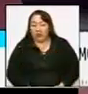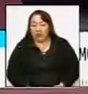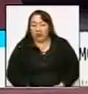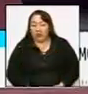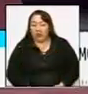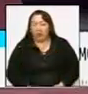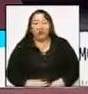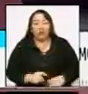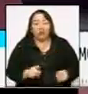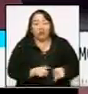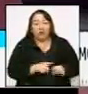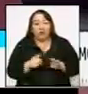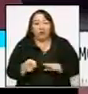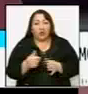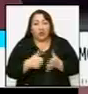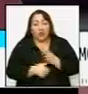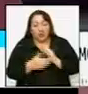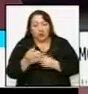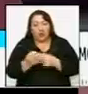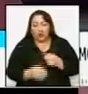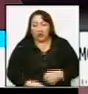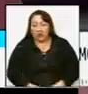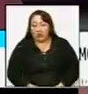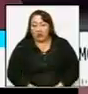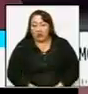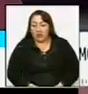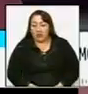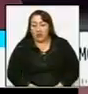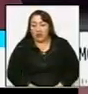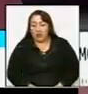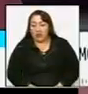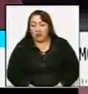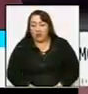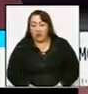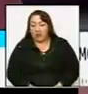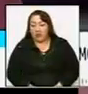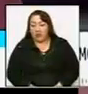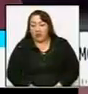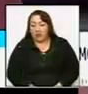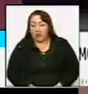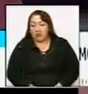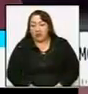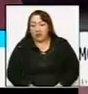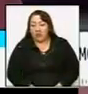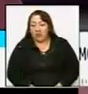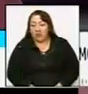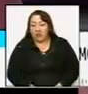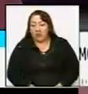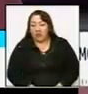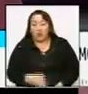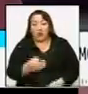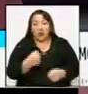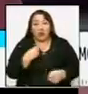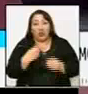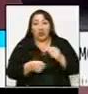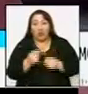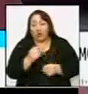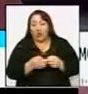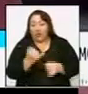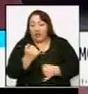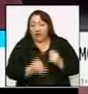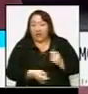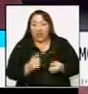se la dejo. Pero al mismo tiempo llevo la carta al jurado y yo que también le he entregado al partido y que no me la han querido recibir. Y el jurado tendrá que resolver, porque el